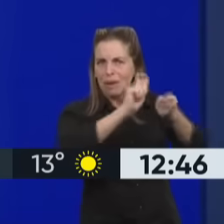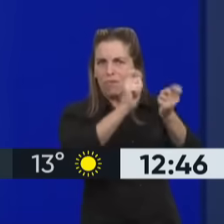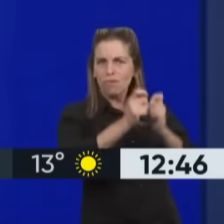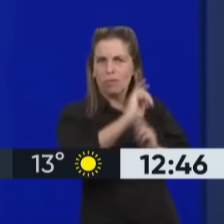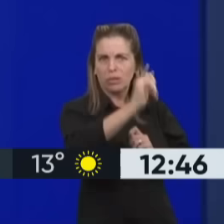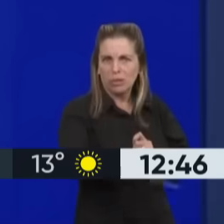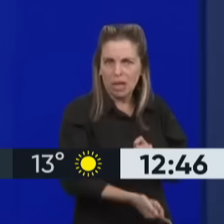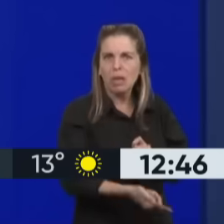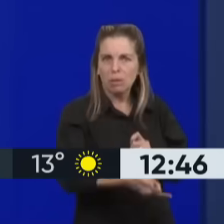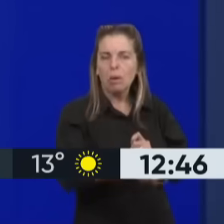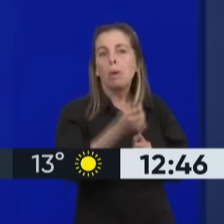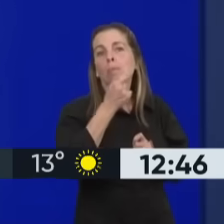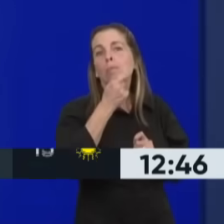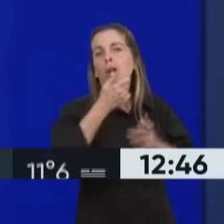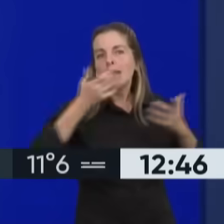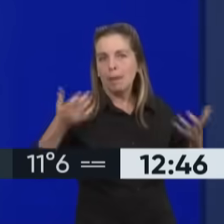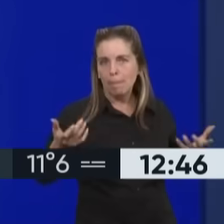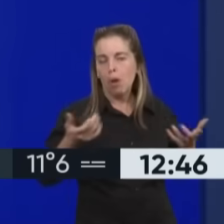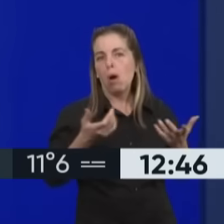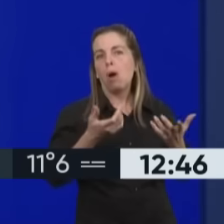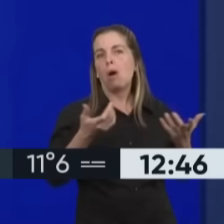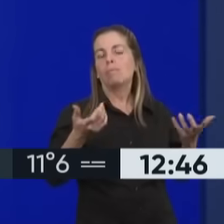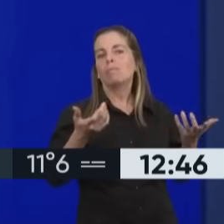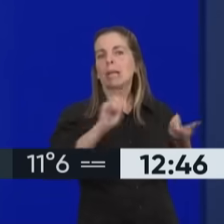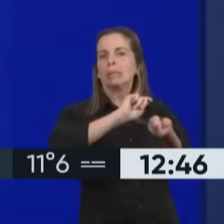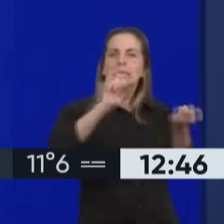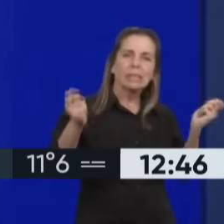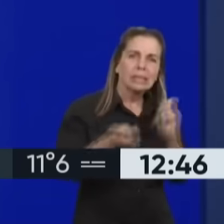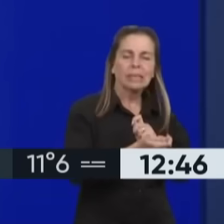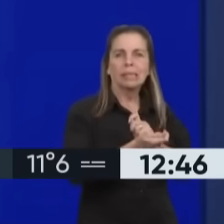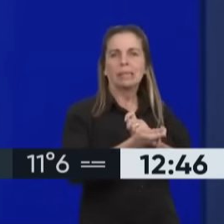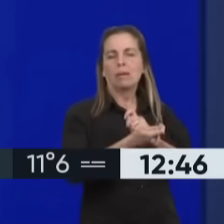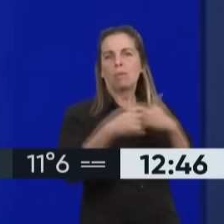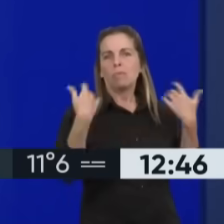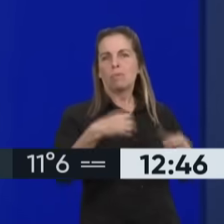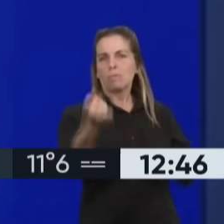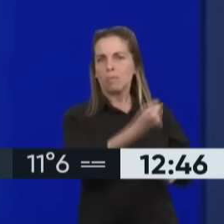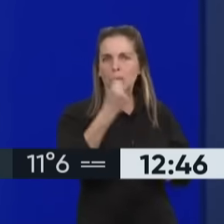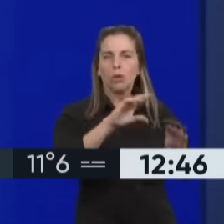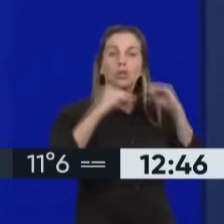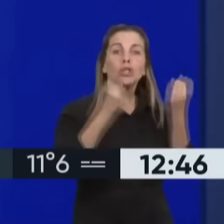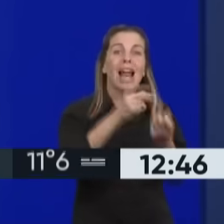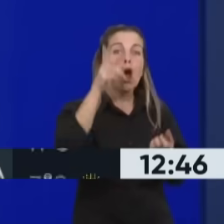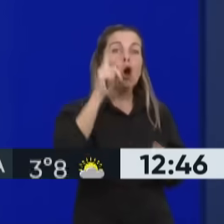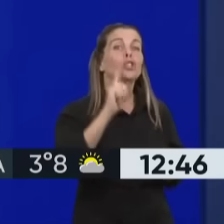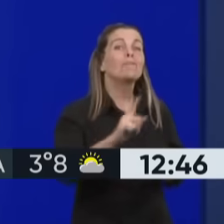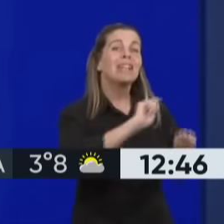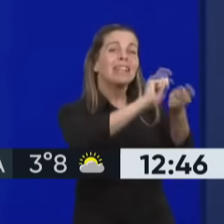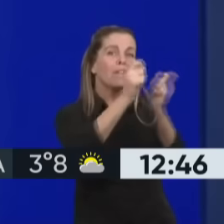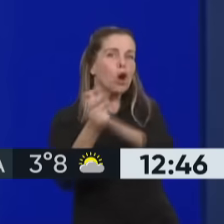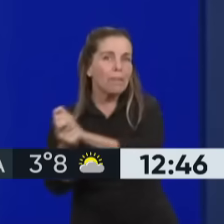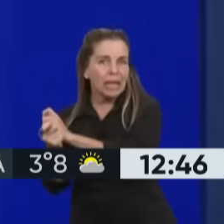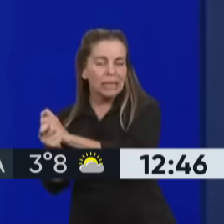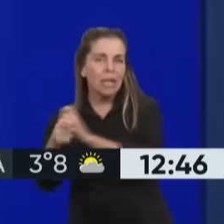De hecho, hemos hecho la reforma más grande de la historia argentina. Hemos hecho 8.000 reformas estructurales.